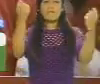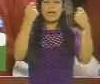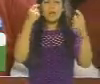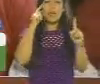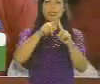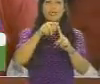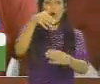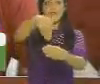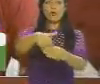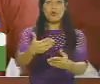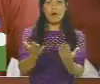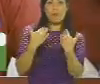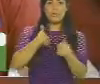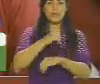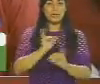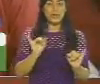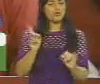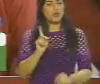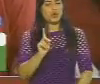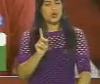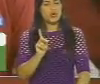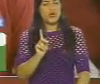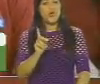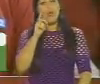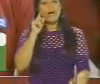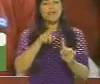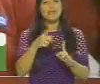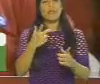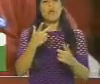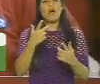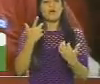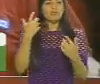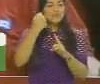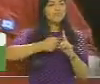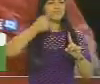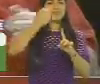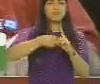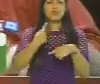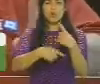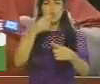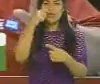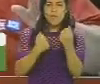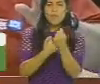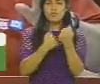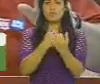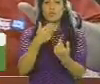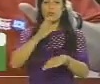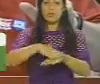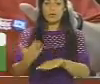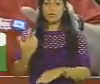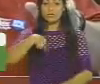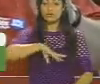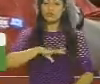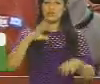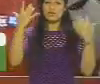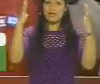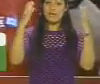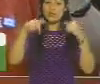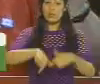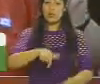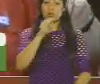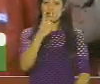voto. Estamos en la campaña de la batalla constante, porque estamos celebrando casualmente también el